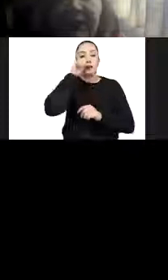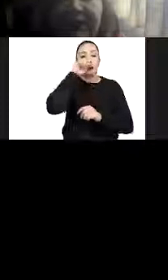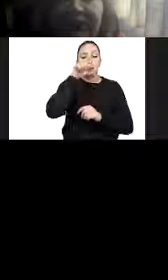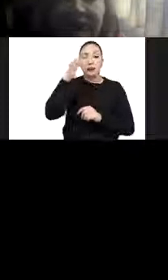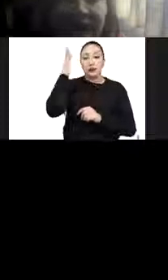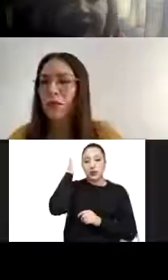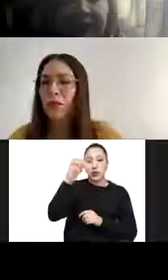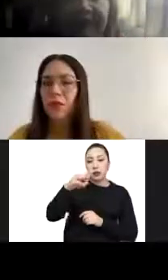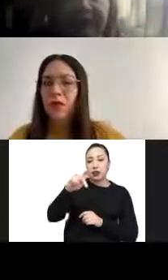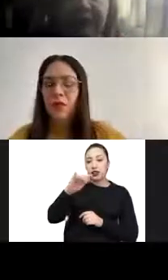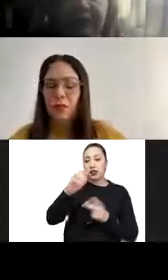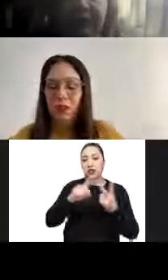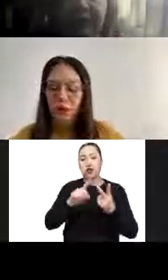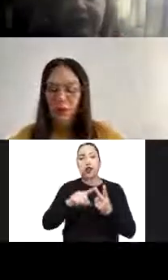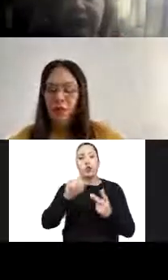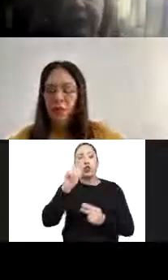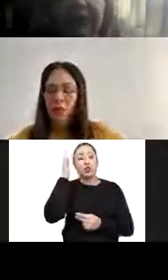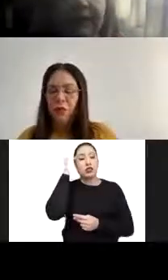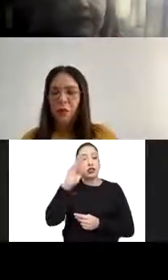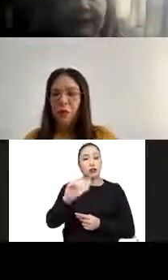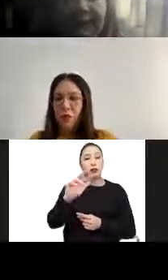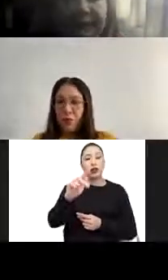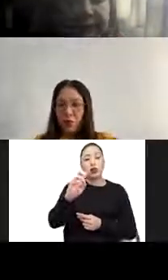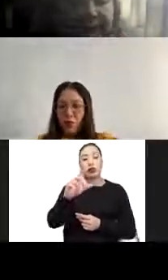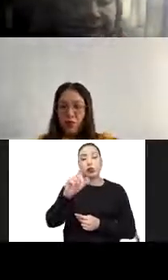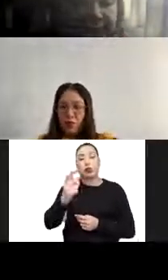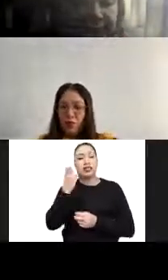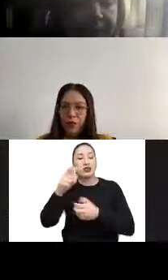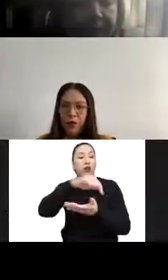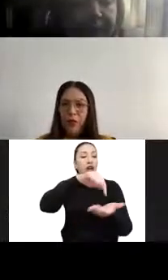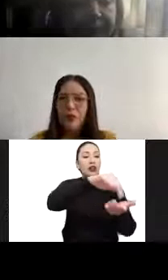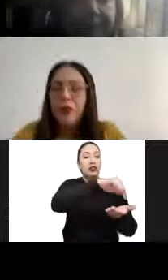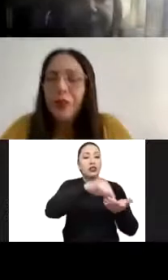Tlaltenango, Santa Rosa Xochac y San Bartolomé Yalco y el Tulmiac.